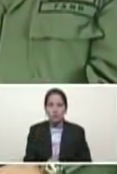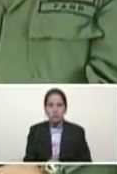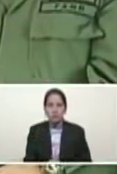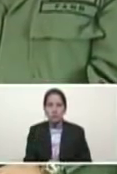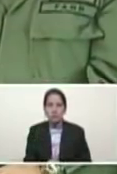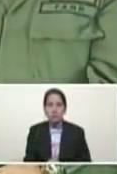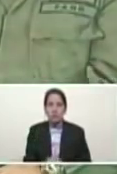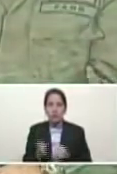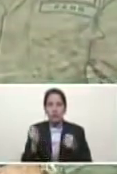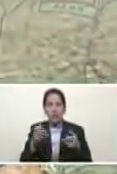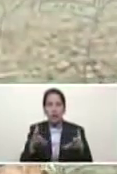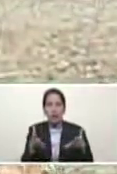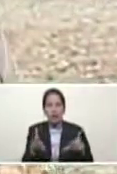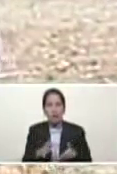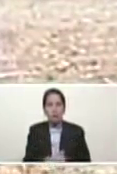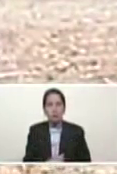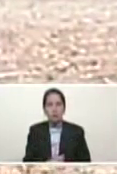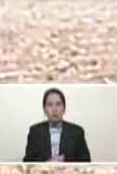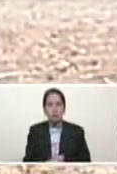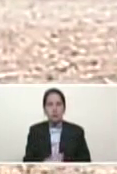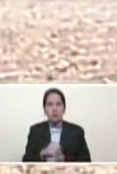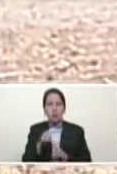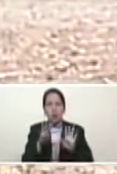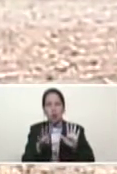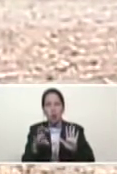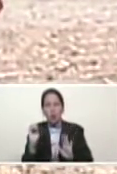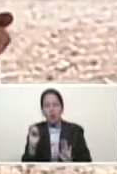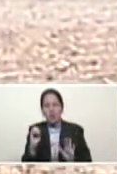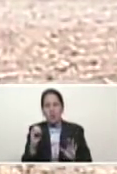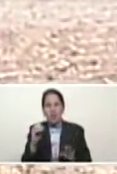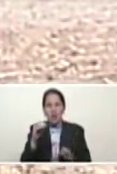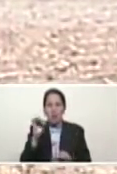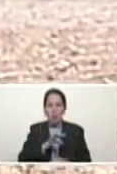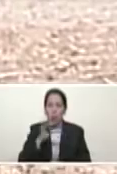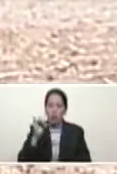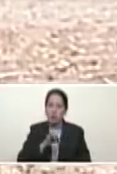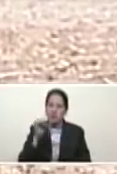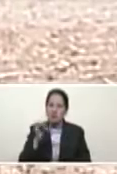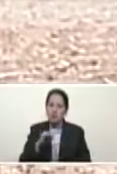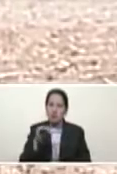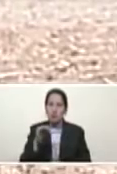Le ganamos el 90% de las alcaldías, pelo a pelo.